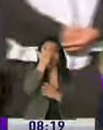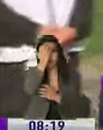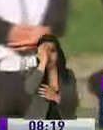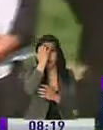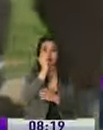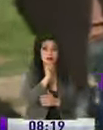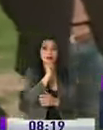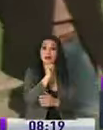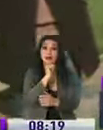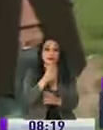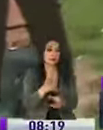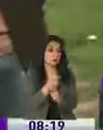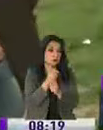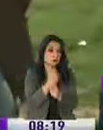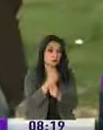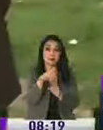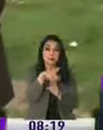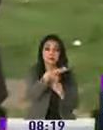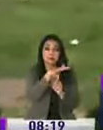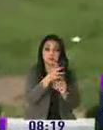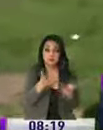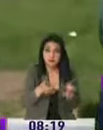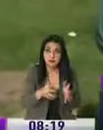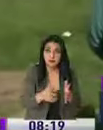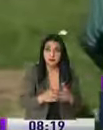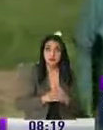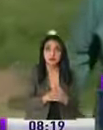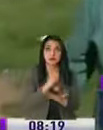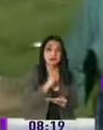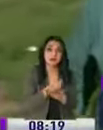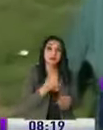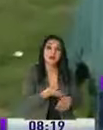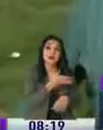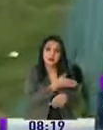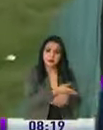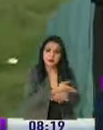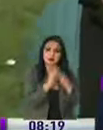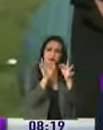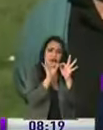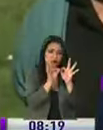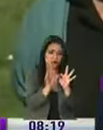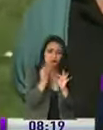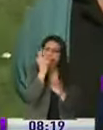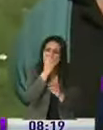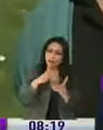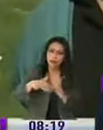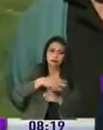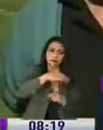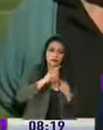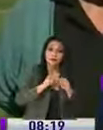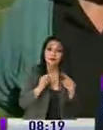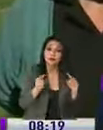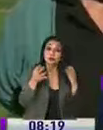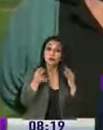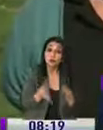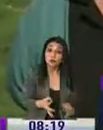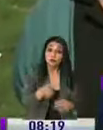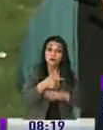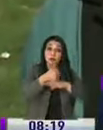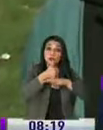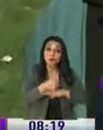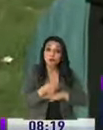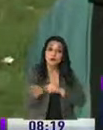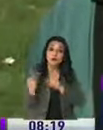falta seguridad en este sector. Sí es cierto, antes se mantenía un bonito parque, pero desgraciadamente las autoridades